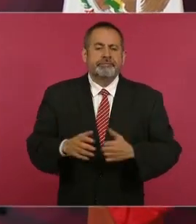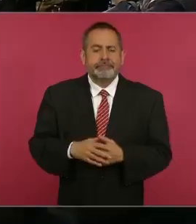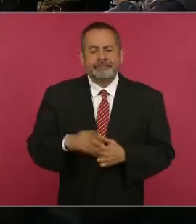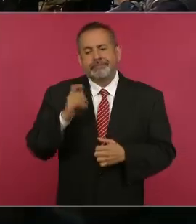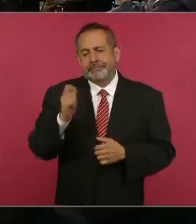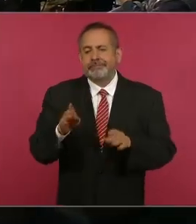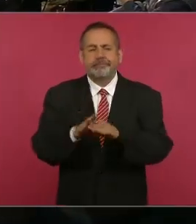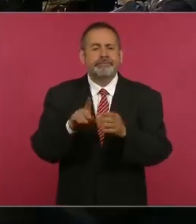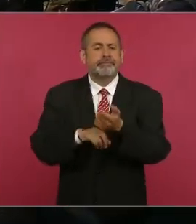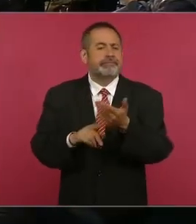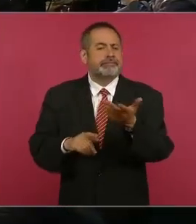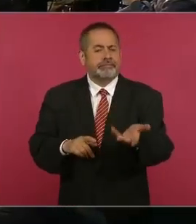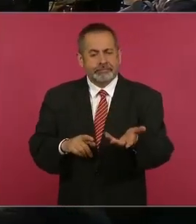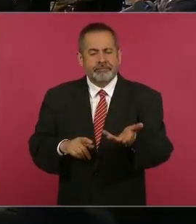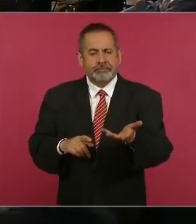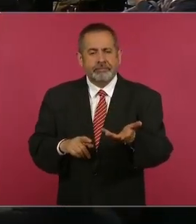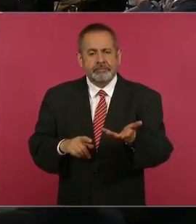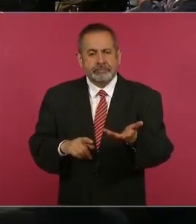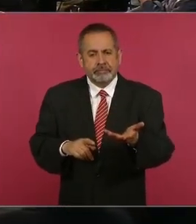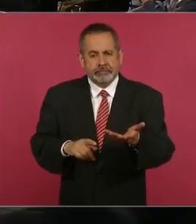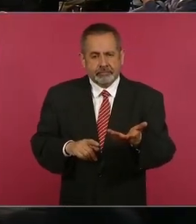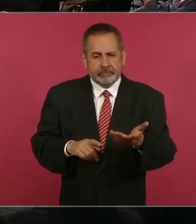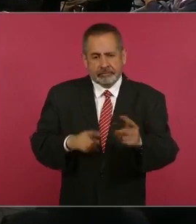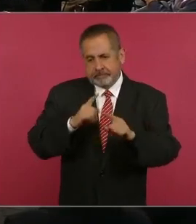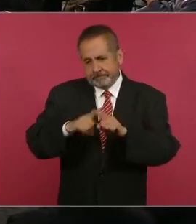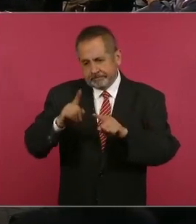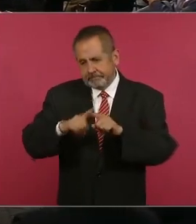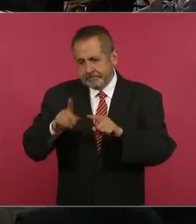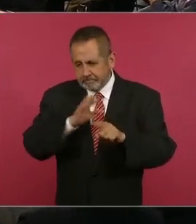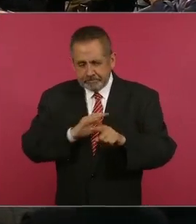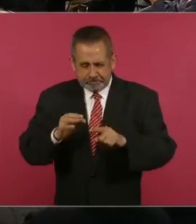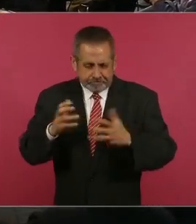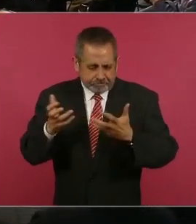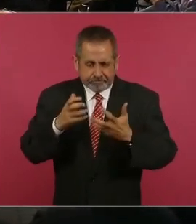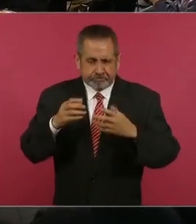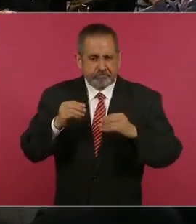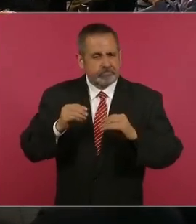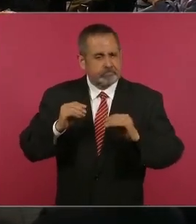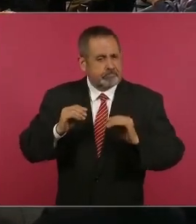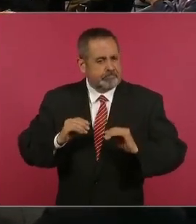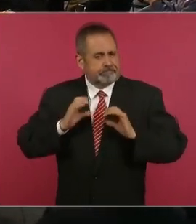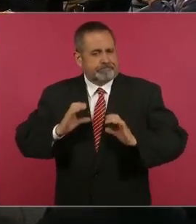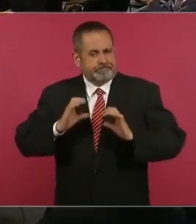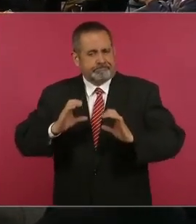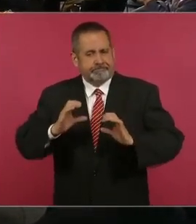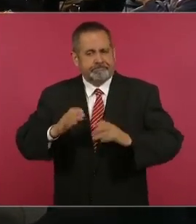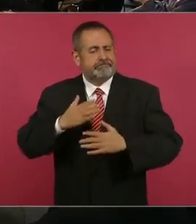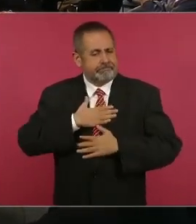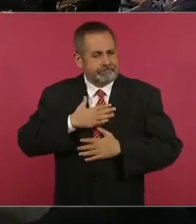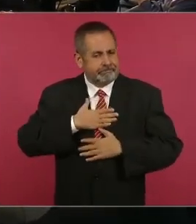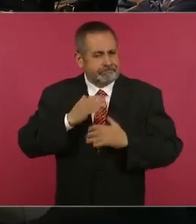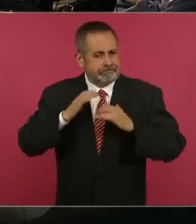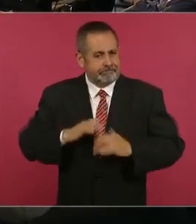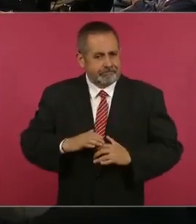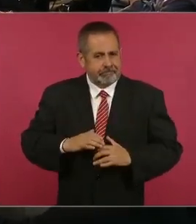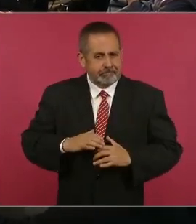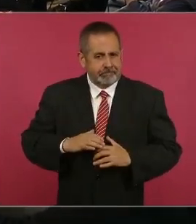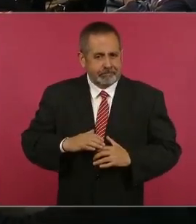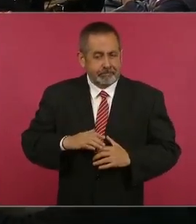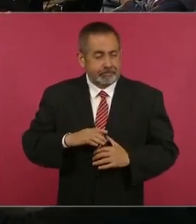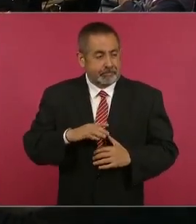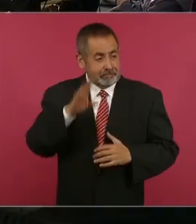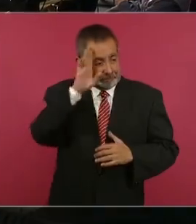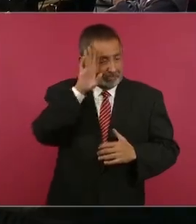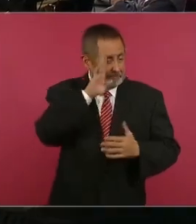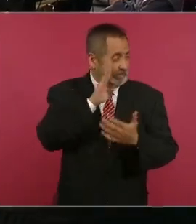tiene que ver con todo lo que podemos hacer cuidándonos, evitar